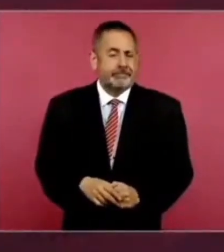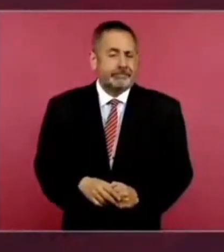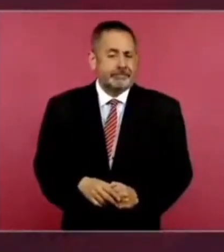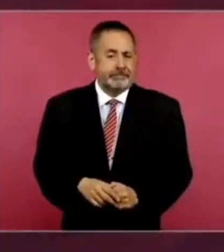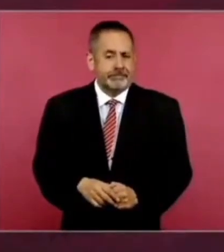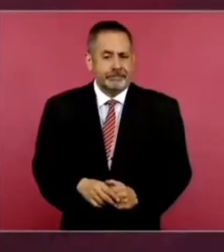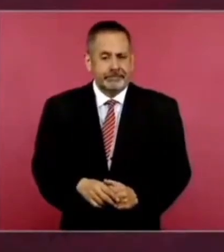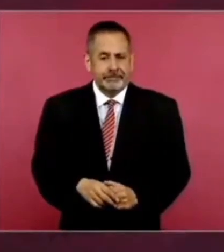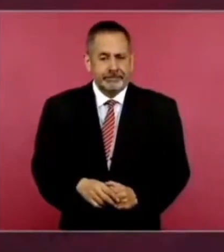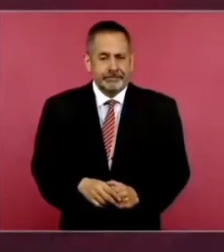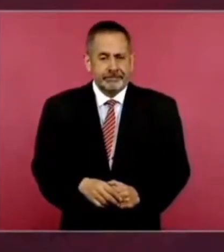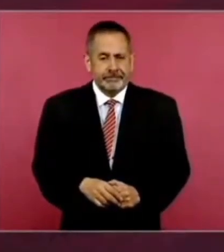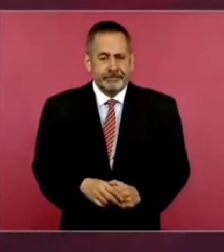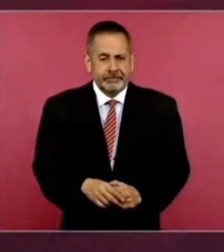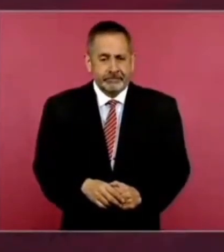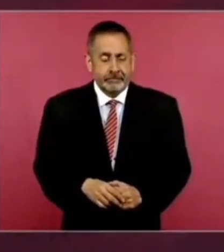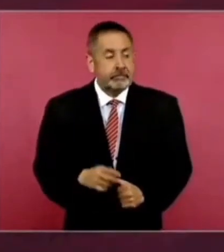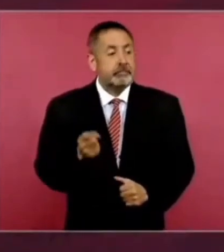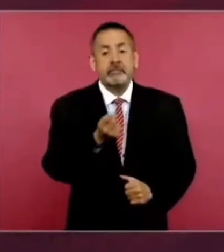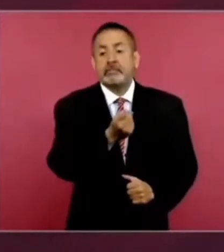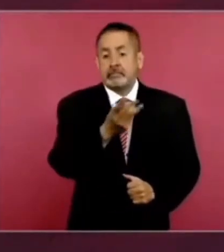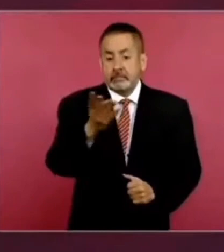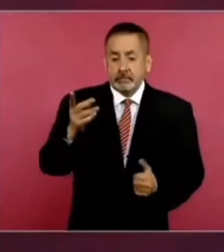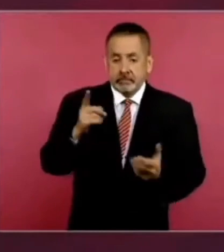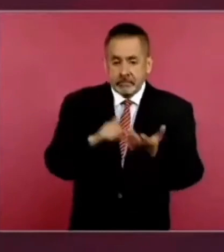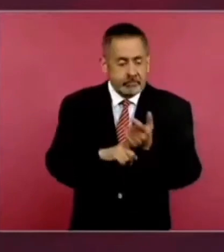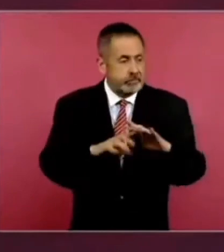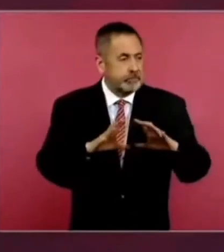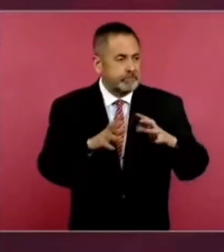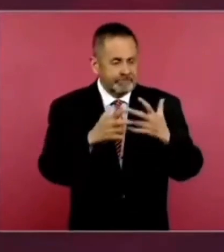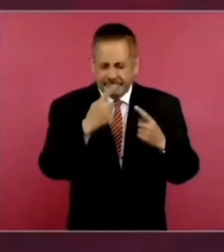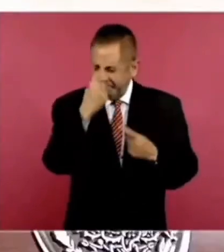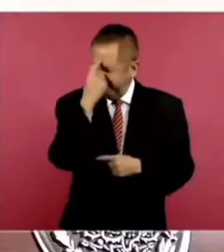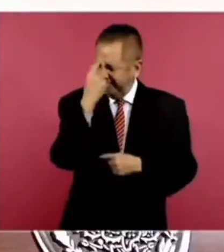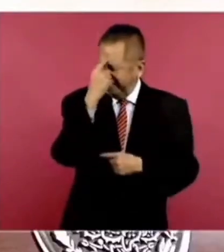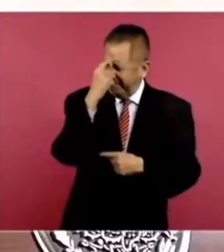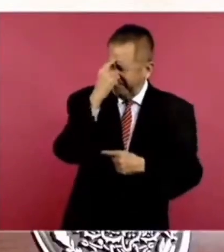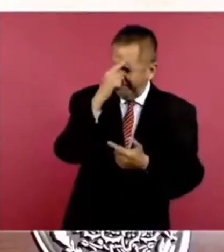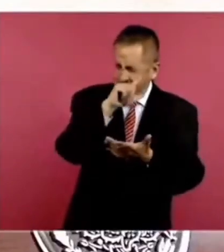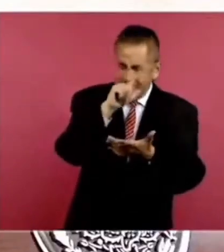ya habían caído en la enajenación